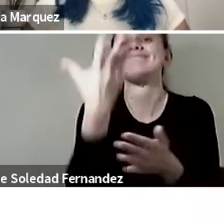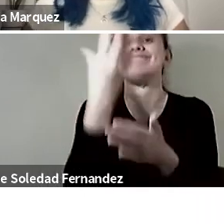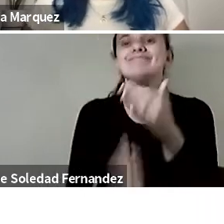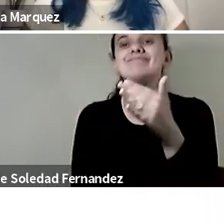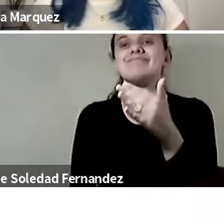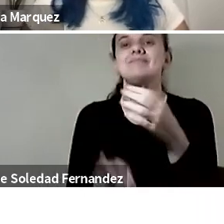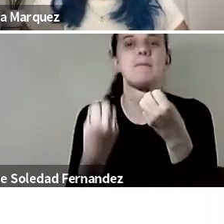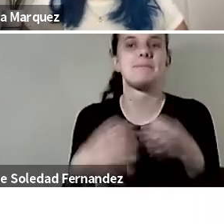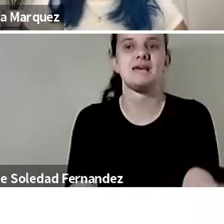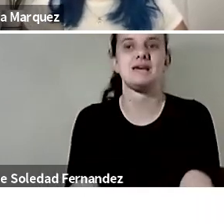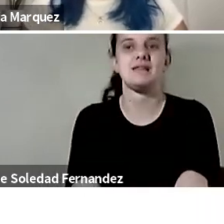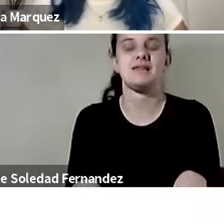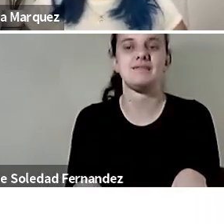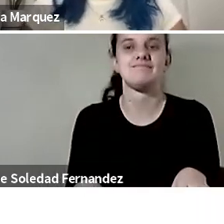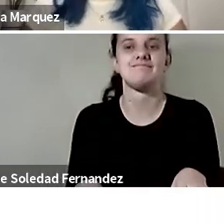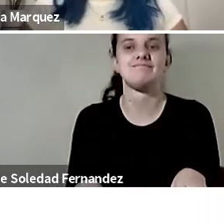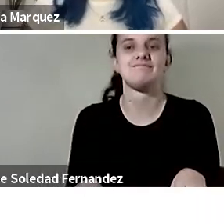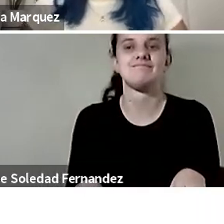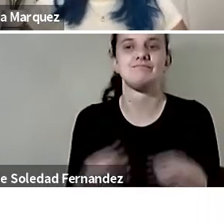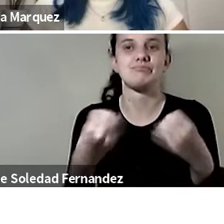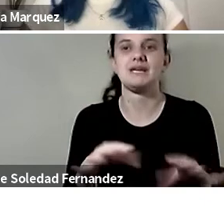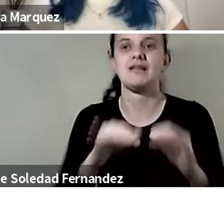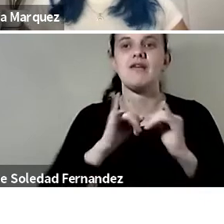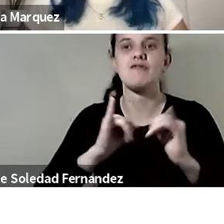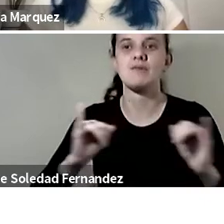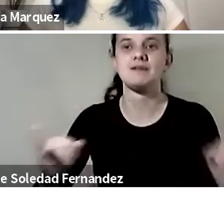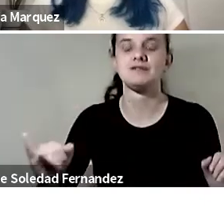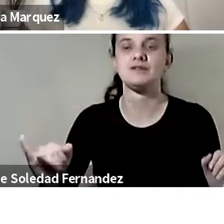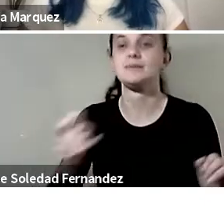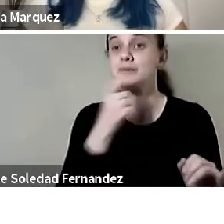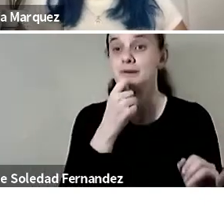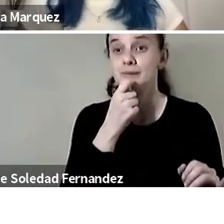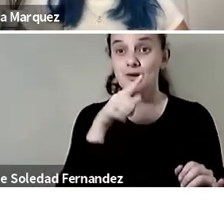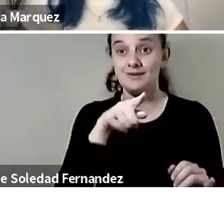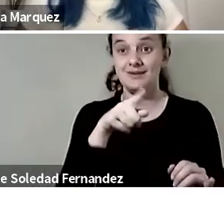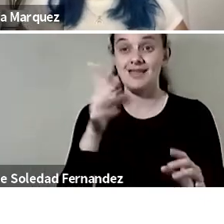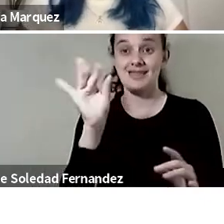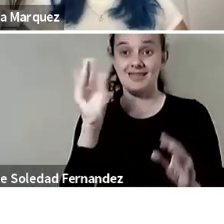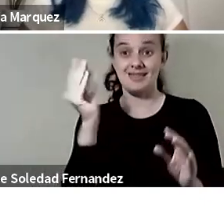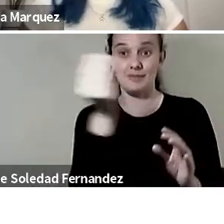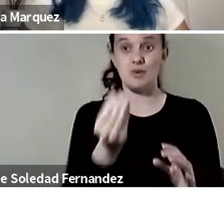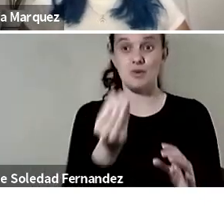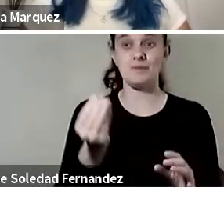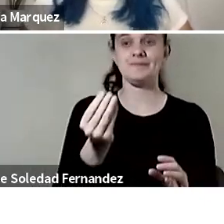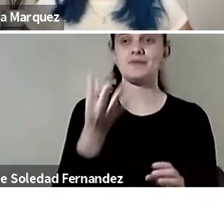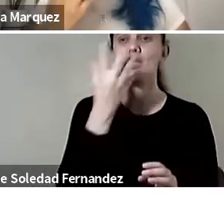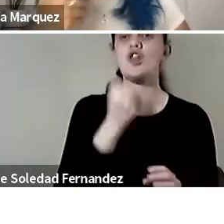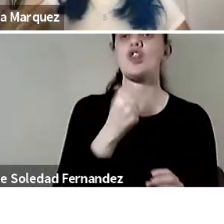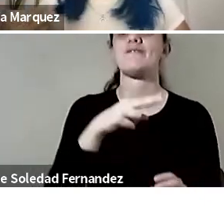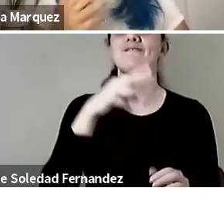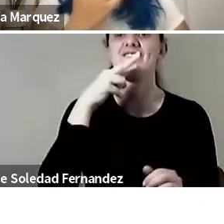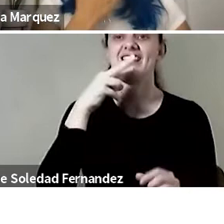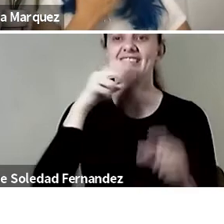darle solo la información con el uso del color. Imagínense ese gráfico que tenga